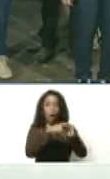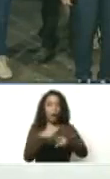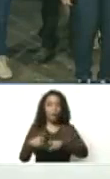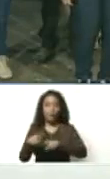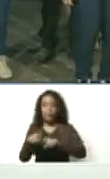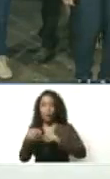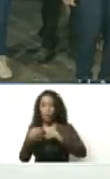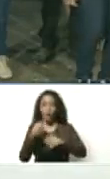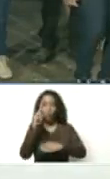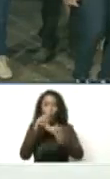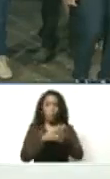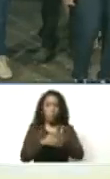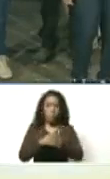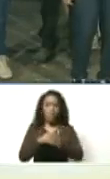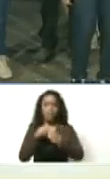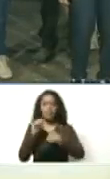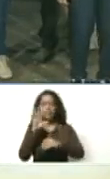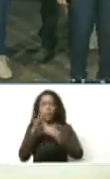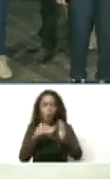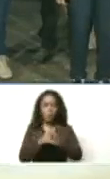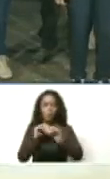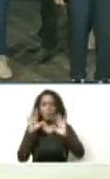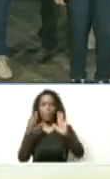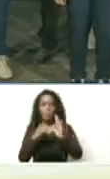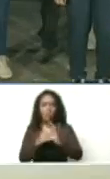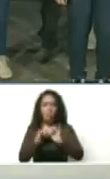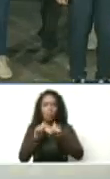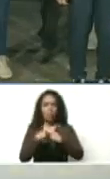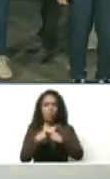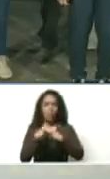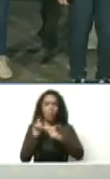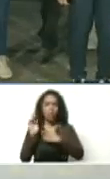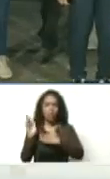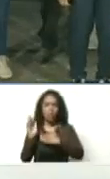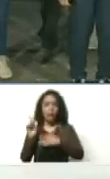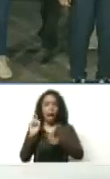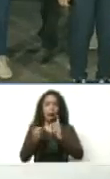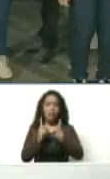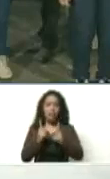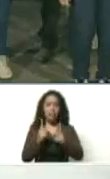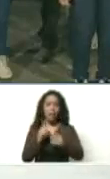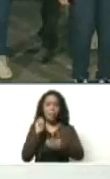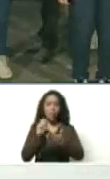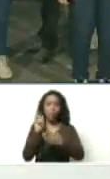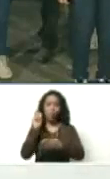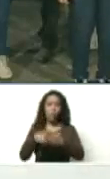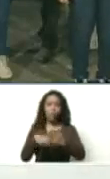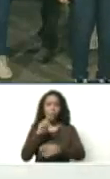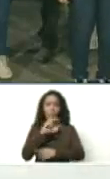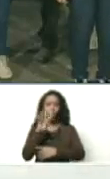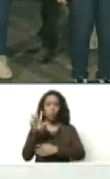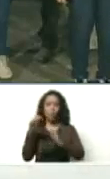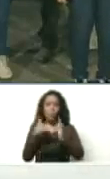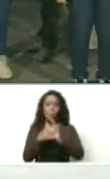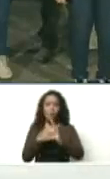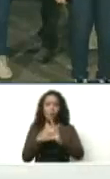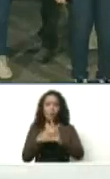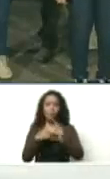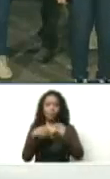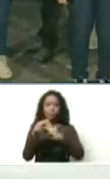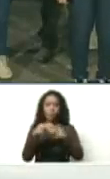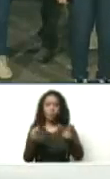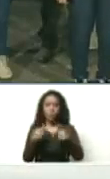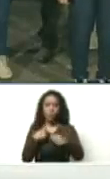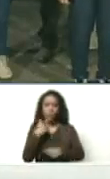hectáreas, 5.000, 10.000. A veces a mí me presentaban un punto de cuenta, 24.000 hectáreas, presidente. Y yo